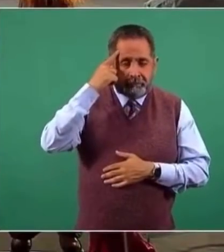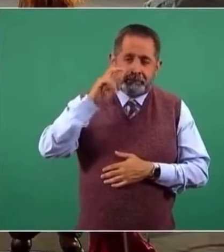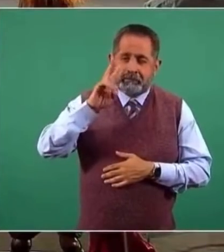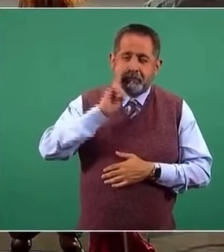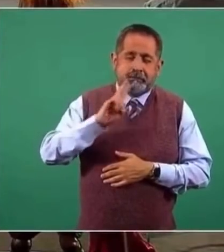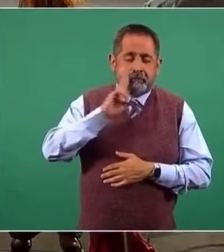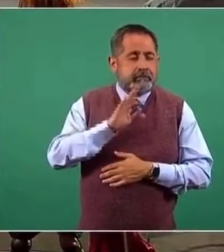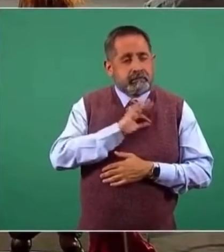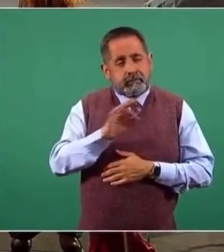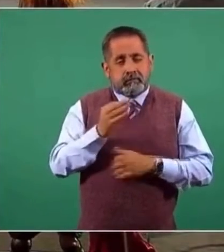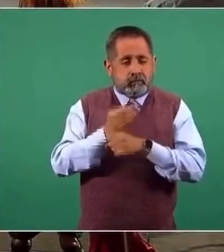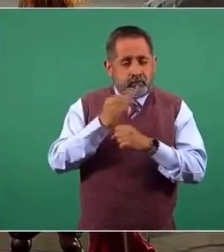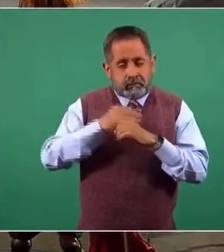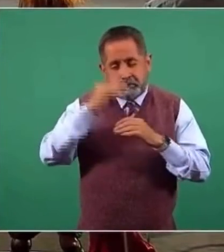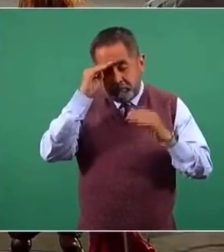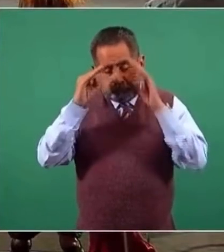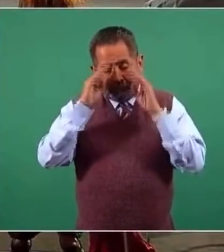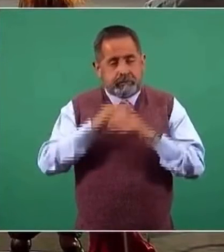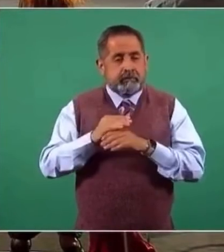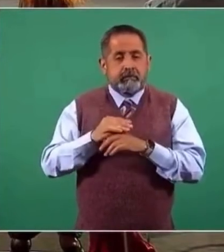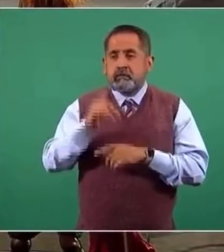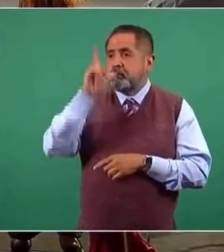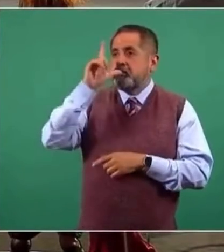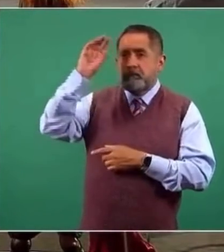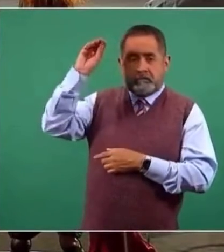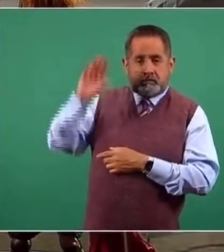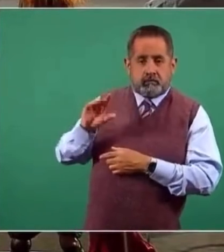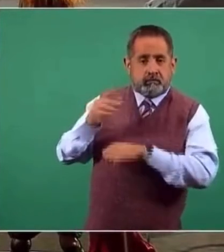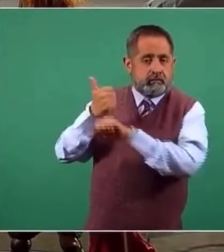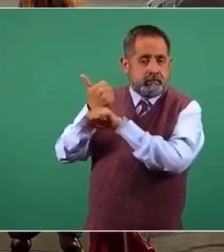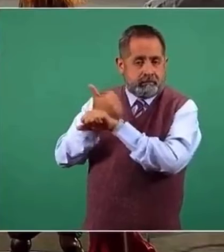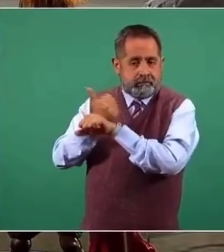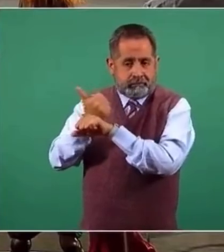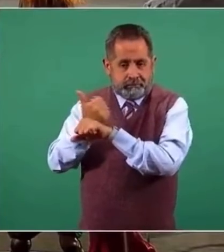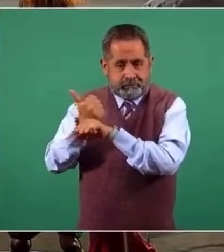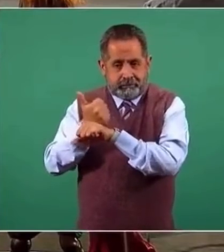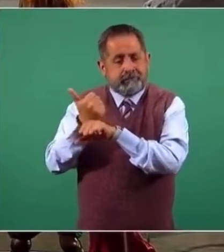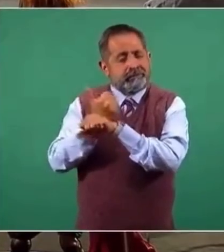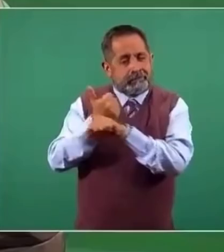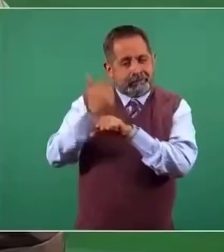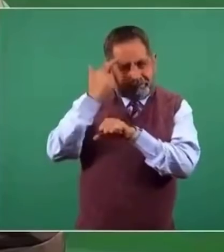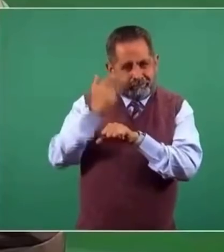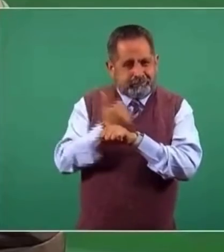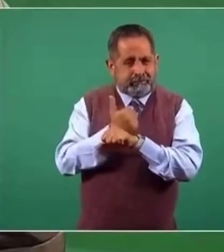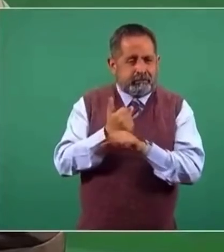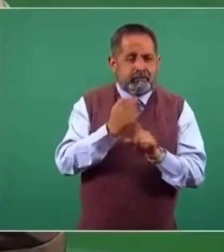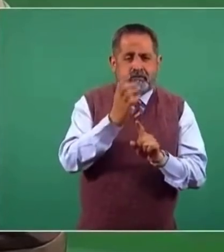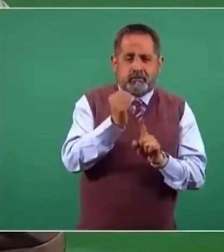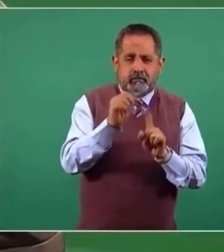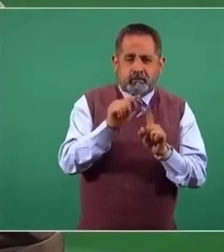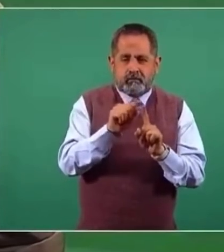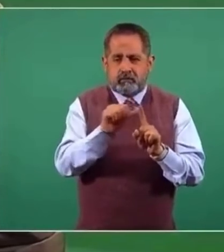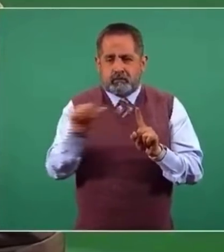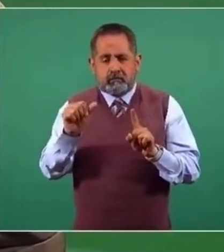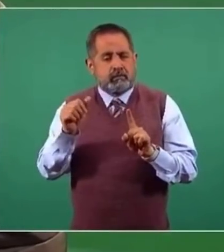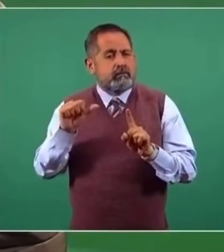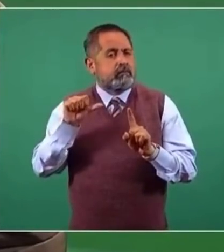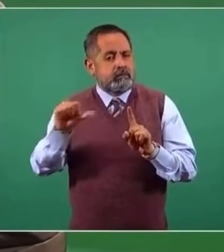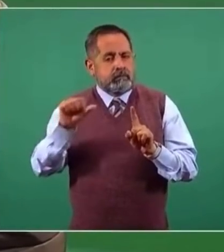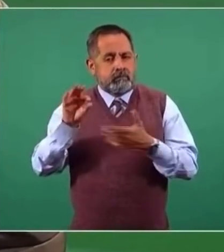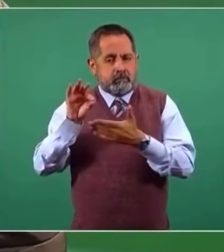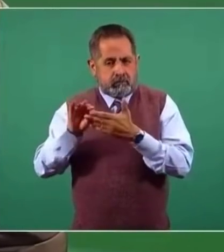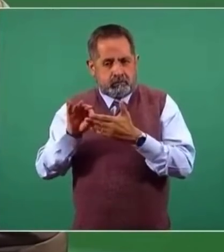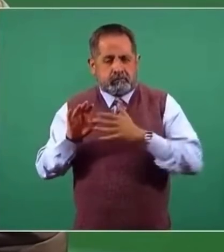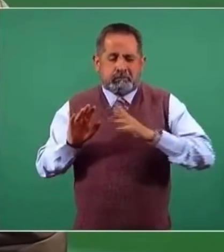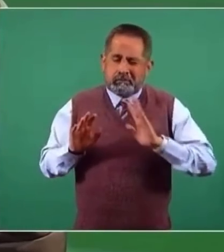del semáforo de riesgo para el color amarillo, sabiendo que el color amarillo tiene un rango que va desde los 9 puntos hasta los 16